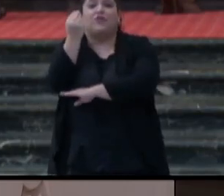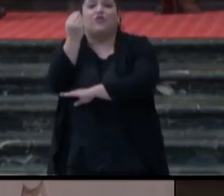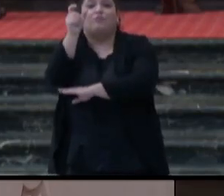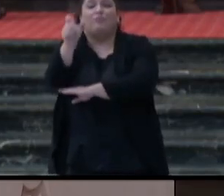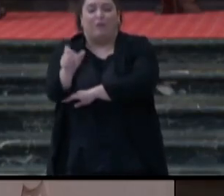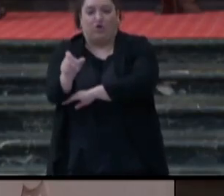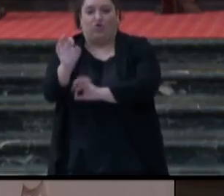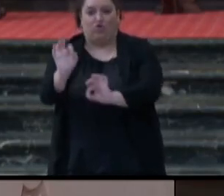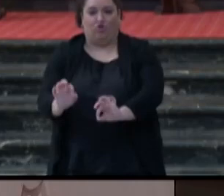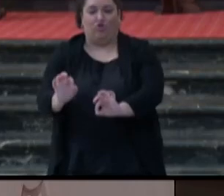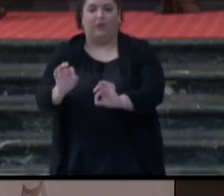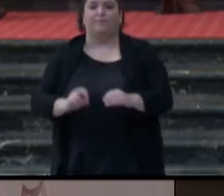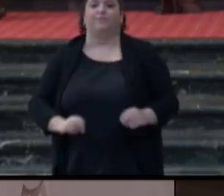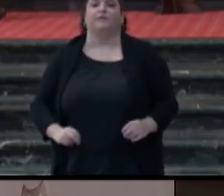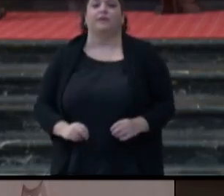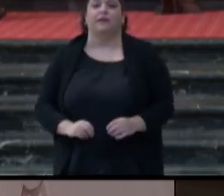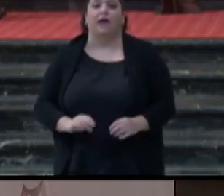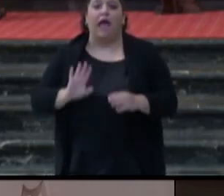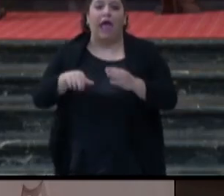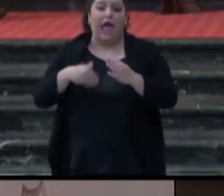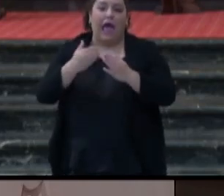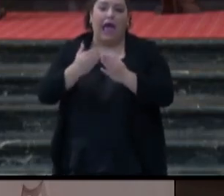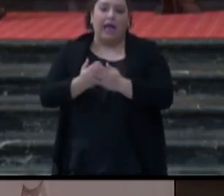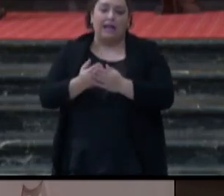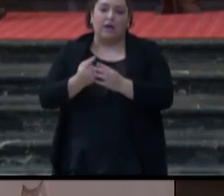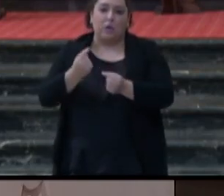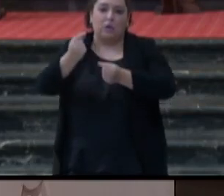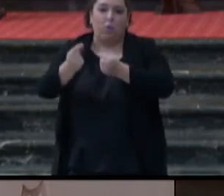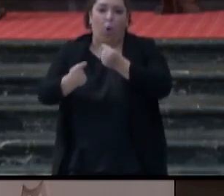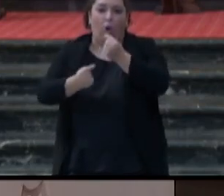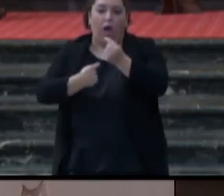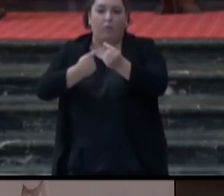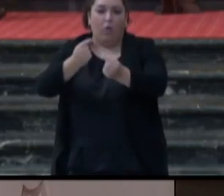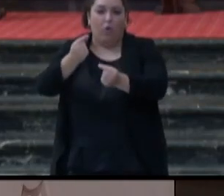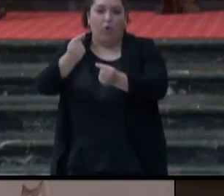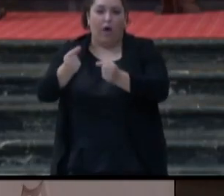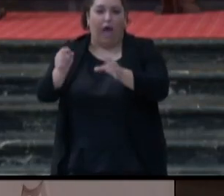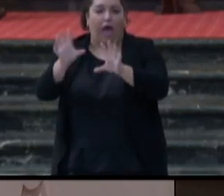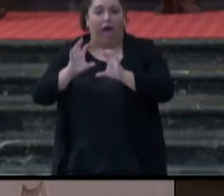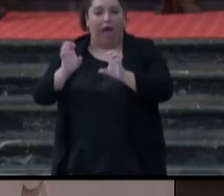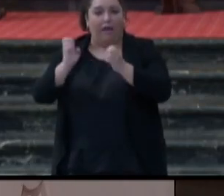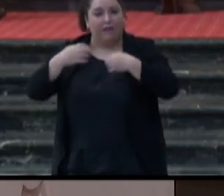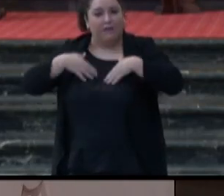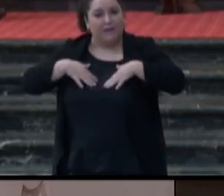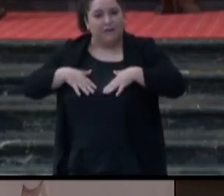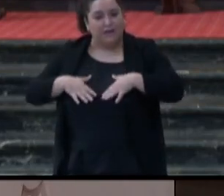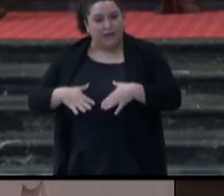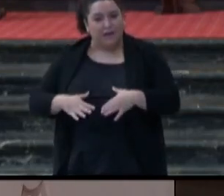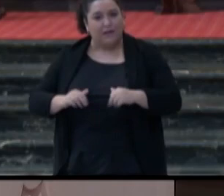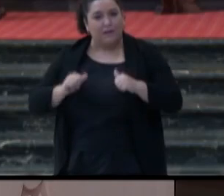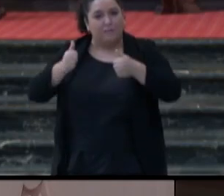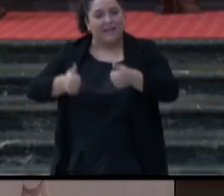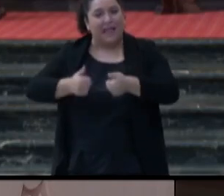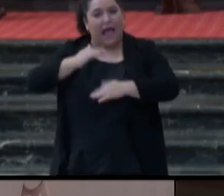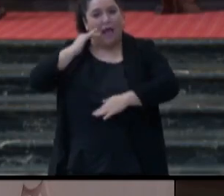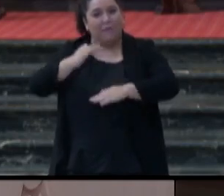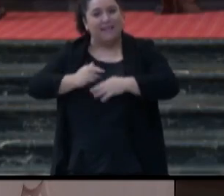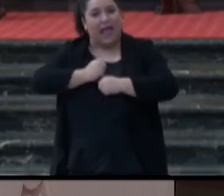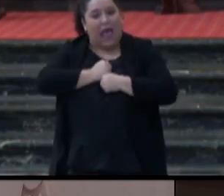misma hasta que se va como saliendo de sí mismo y es capaz de amar entregando